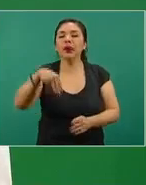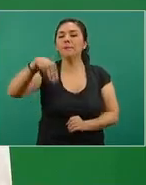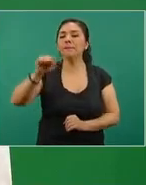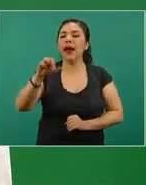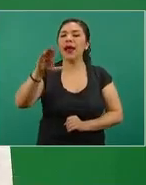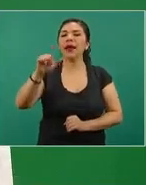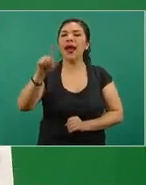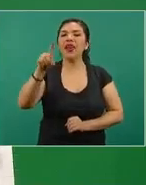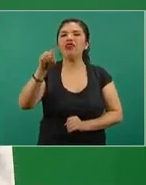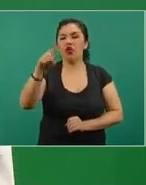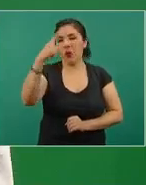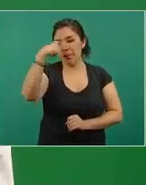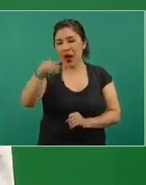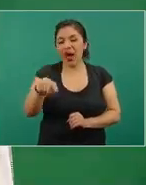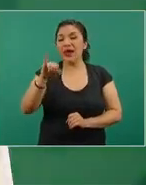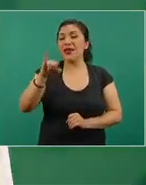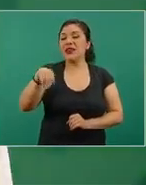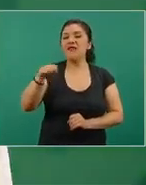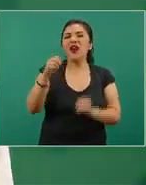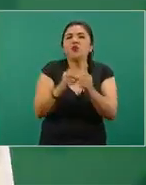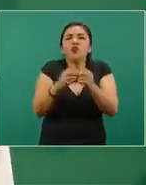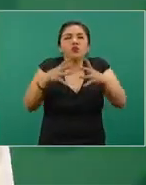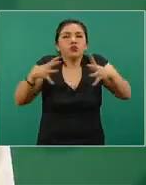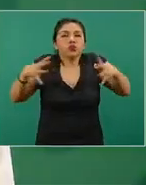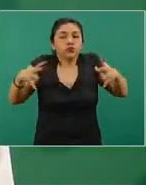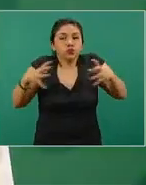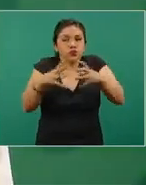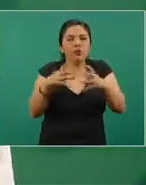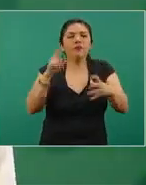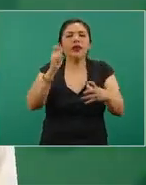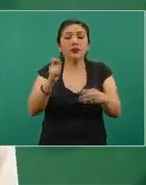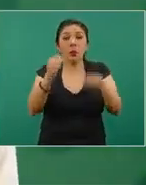marcadores de inflamación, que lo que muestran es